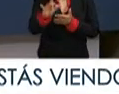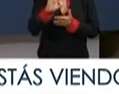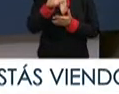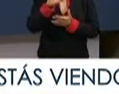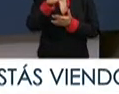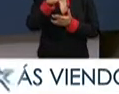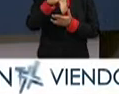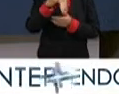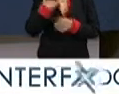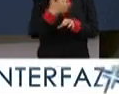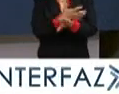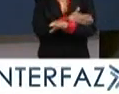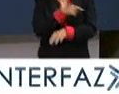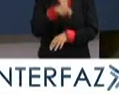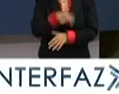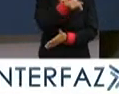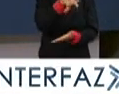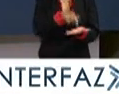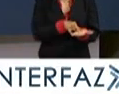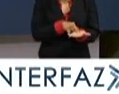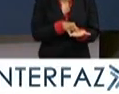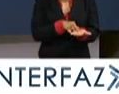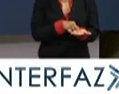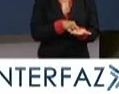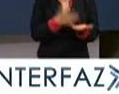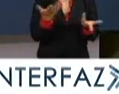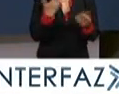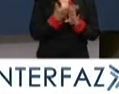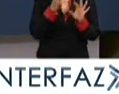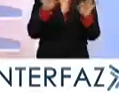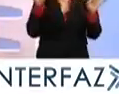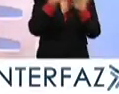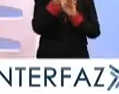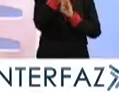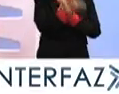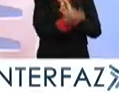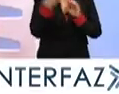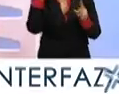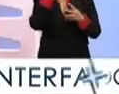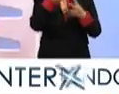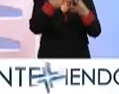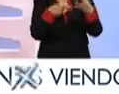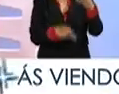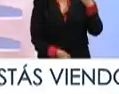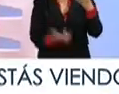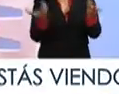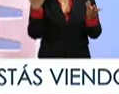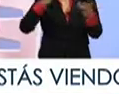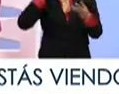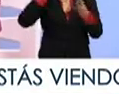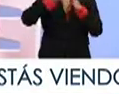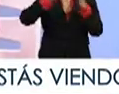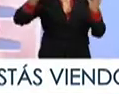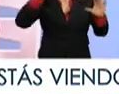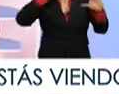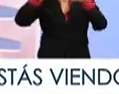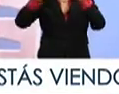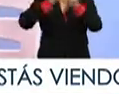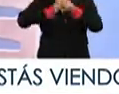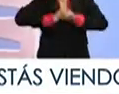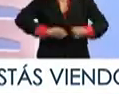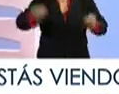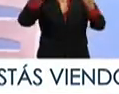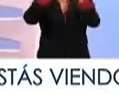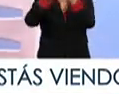Ricardo, por habernos acompañado aquí en Interfaz. Es muy importante estos puntos que resaltas en la era de la comunicación, de la